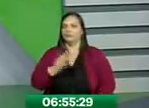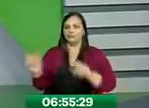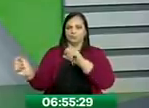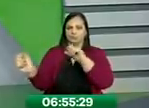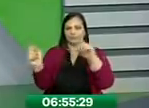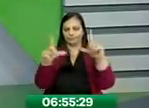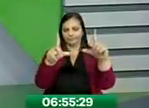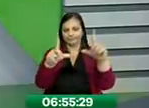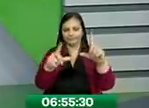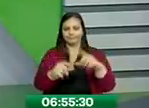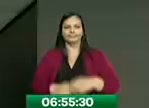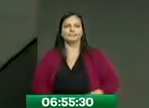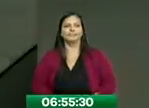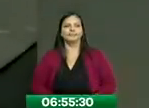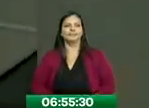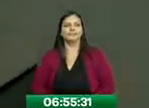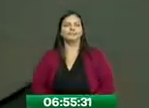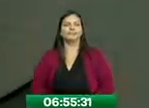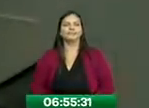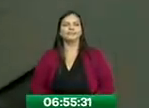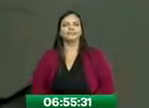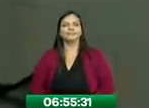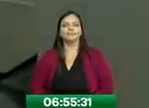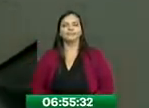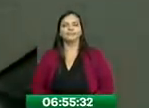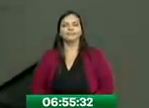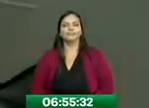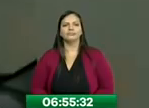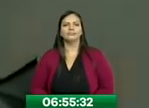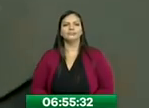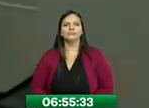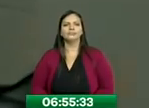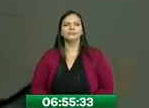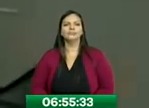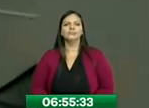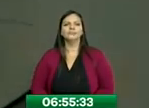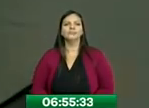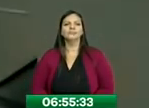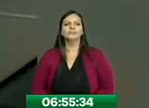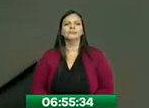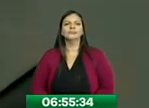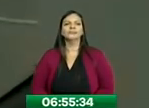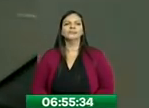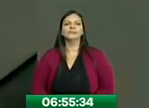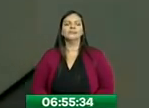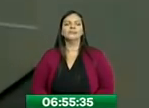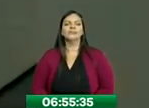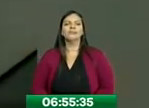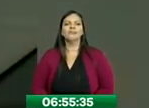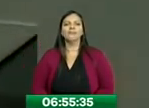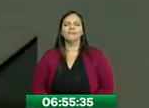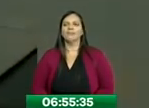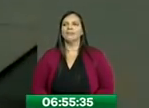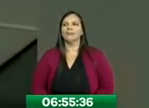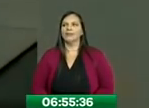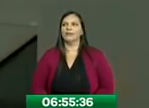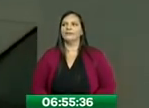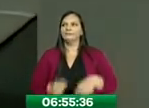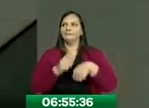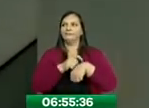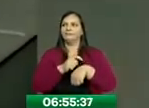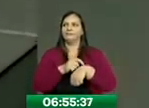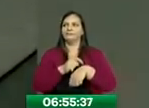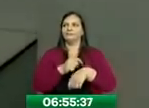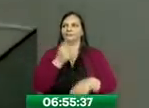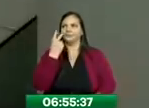para poder ya darle cuenta qué imágenes nos tiene y nos proporciona toda la ciudadanía a esta hora de la mañana. Mire